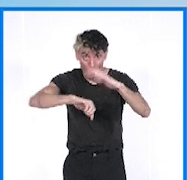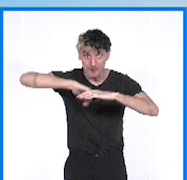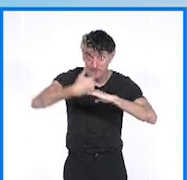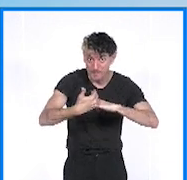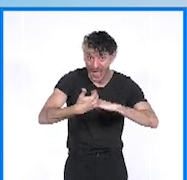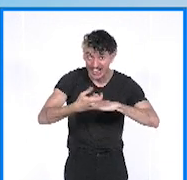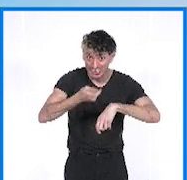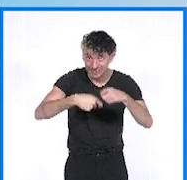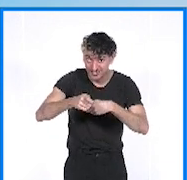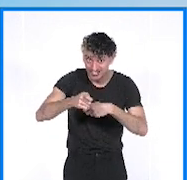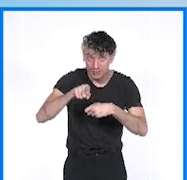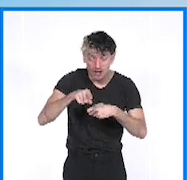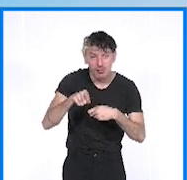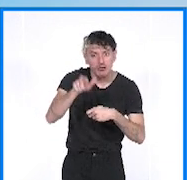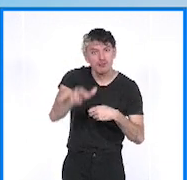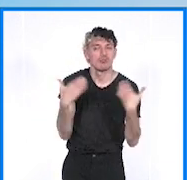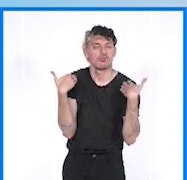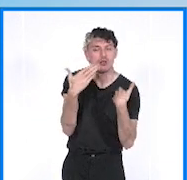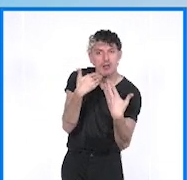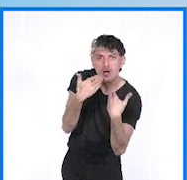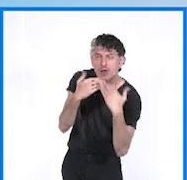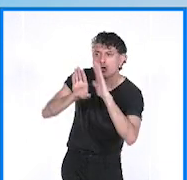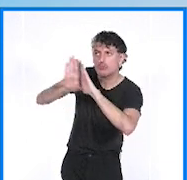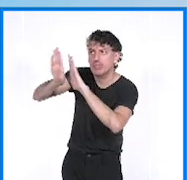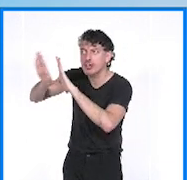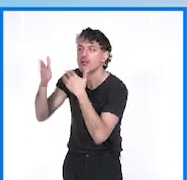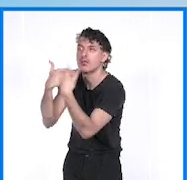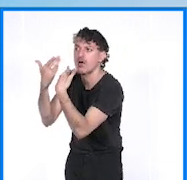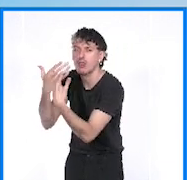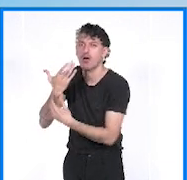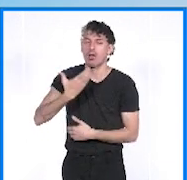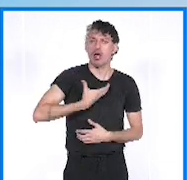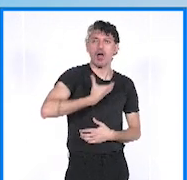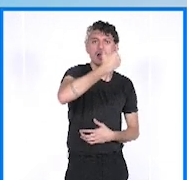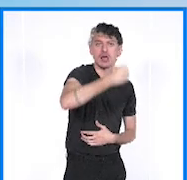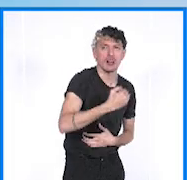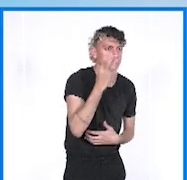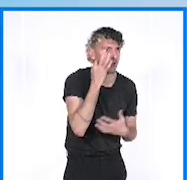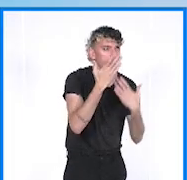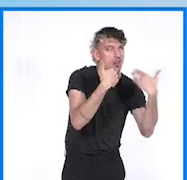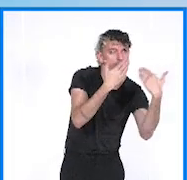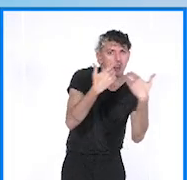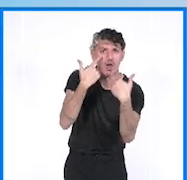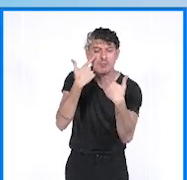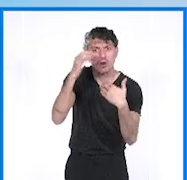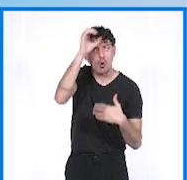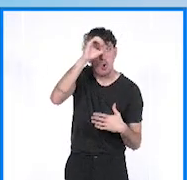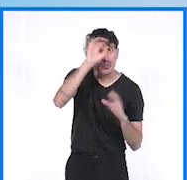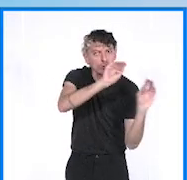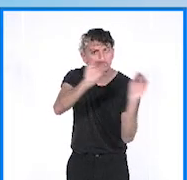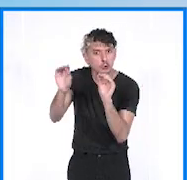alcaldesa con las personas con los vecinos no e y ver un poco cuáles eran esas esas percepciones que tenían sobre sobre las